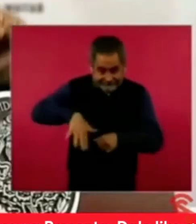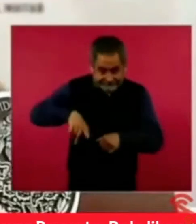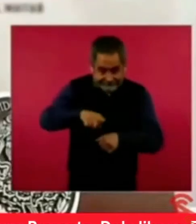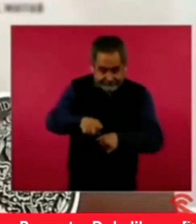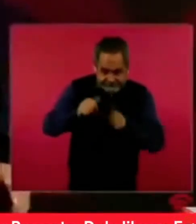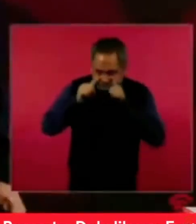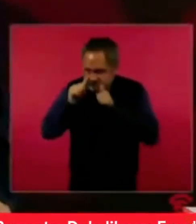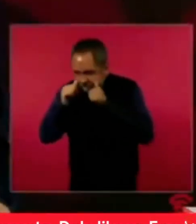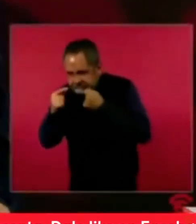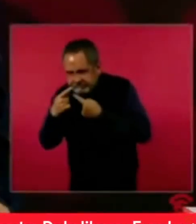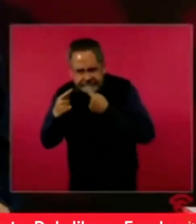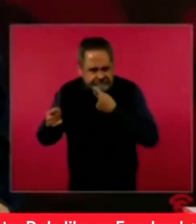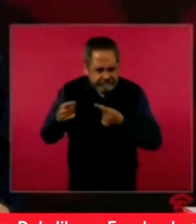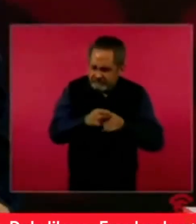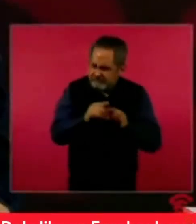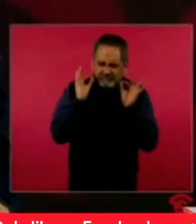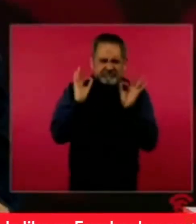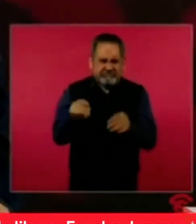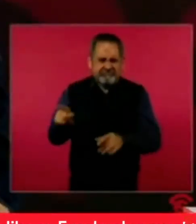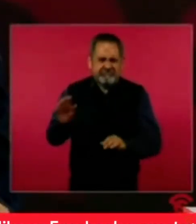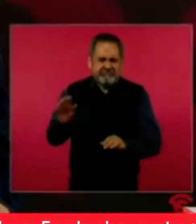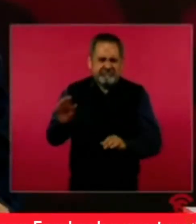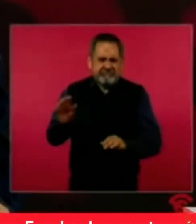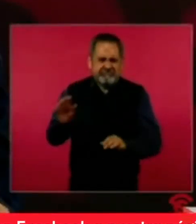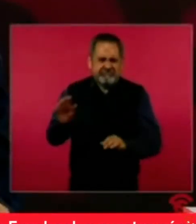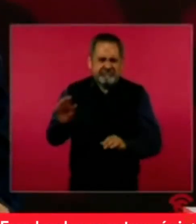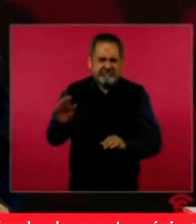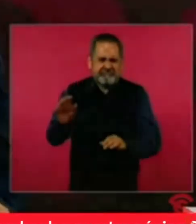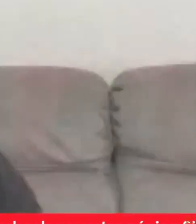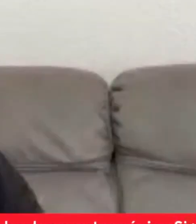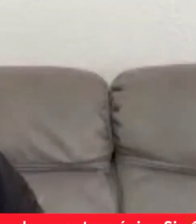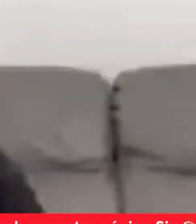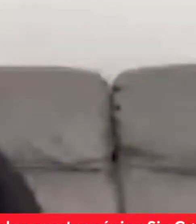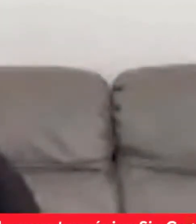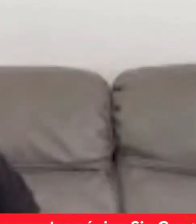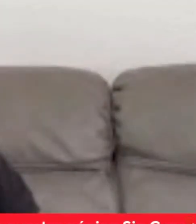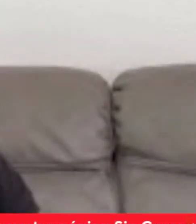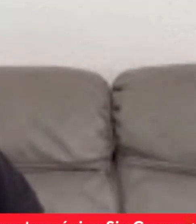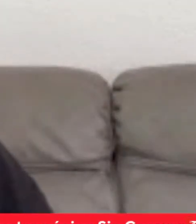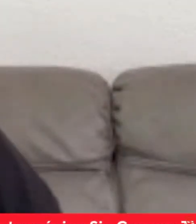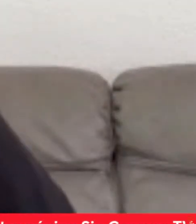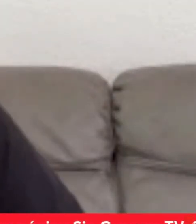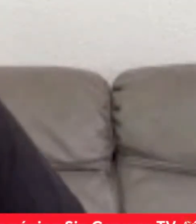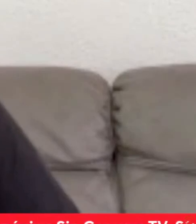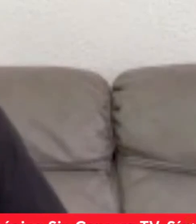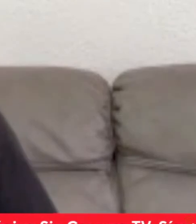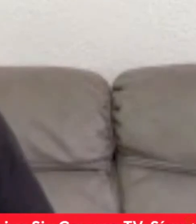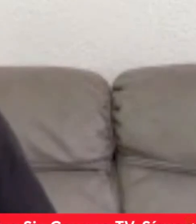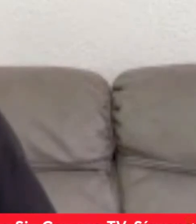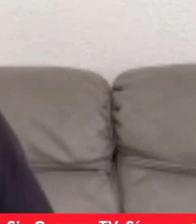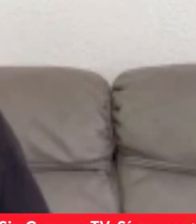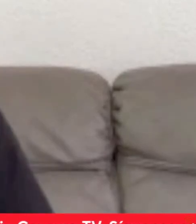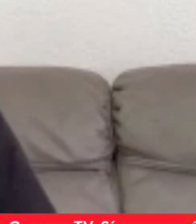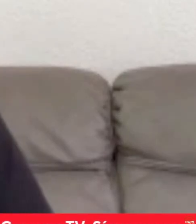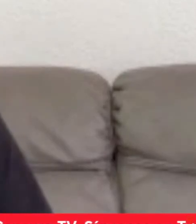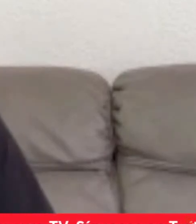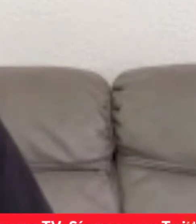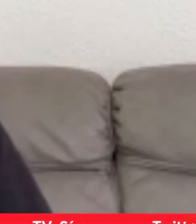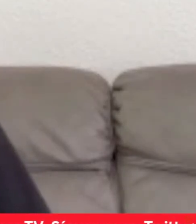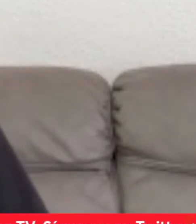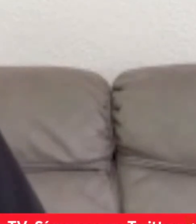asuntos. Señor presidente. Bueno, y con la felicitación,